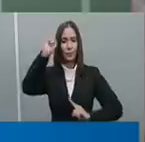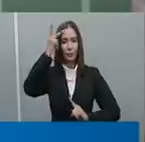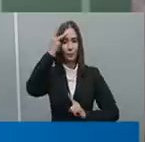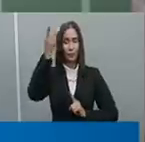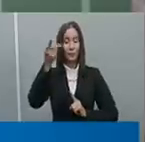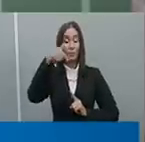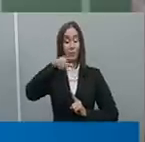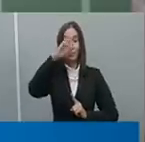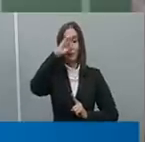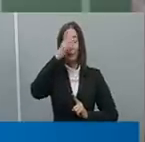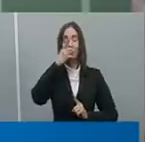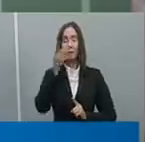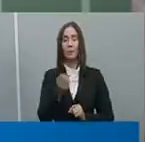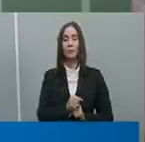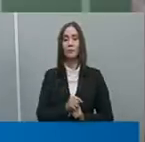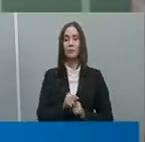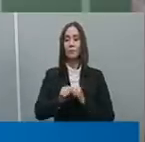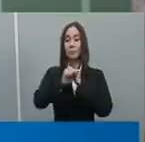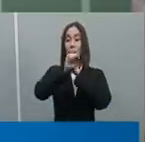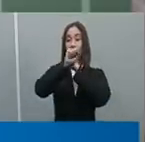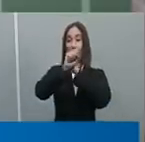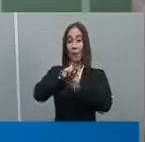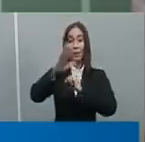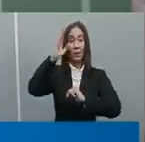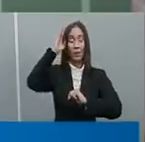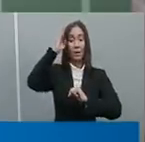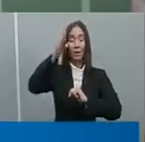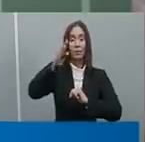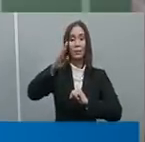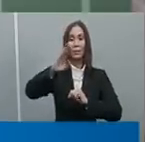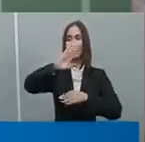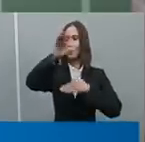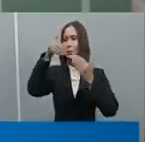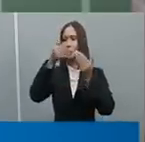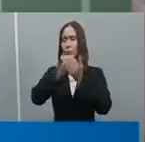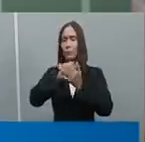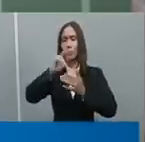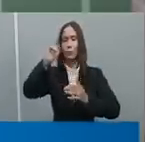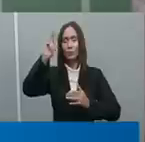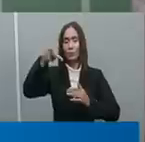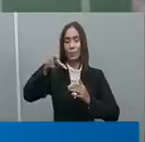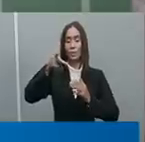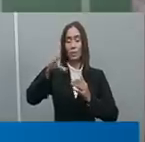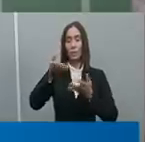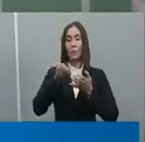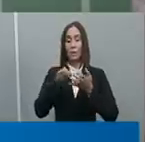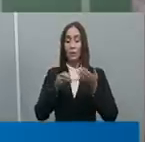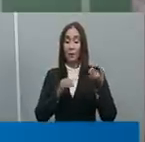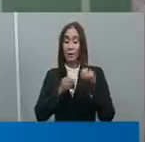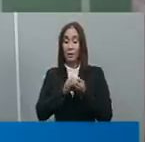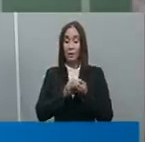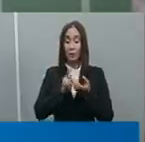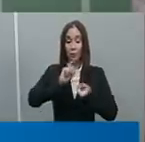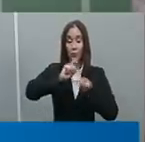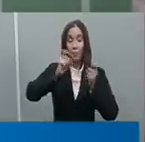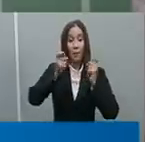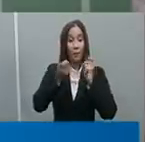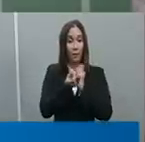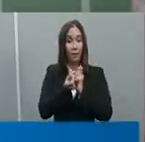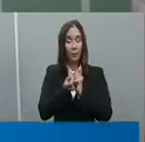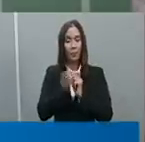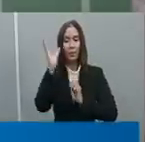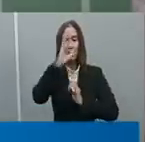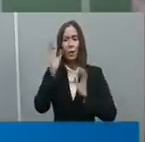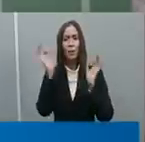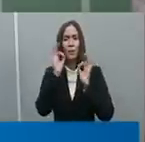la que candidatos y simpatizantes de todos los partidos han debido adaptarse a las nuevas circunstancias y buscar